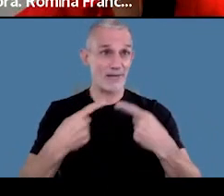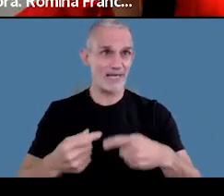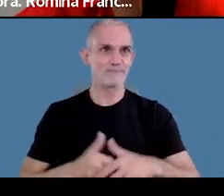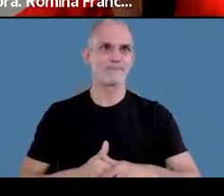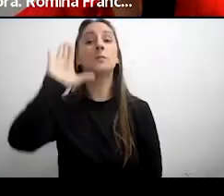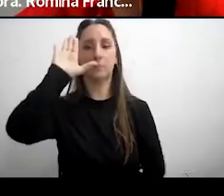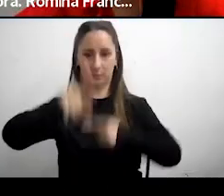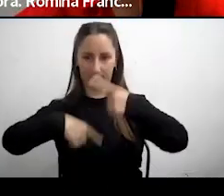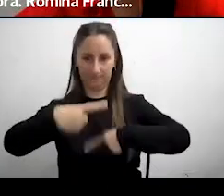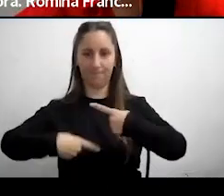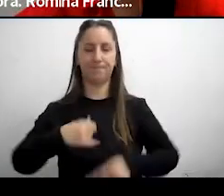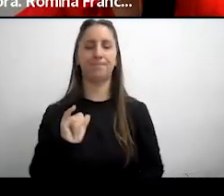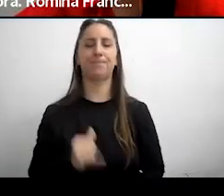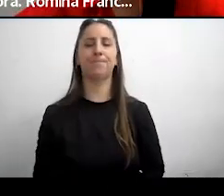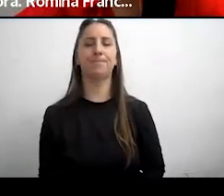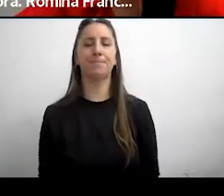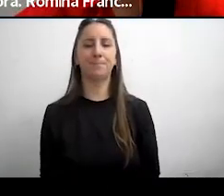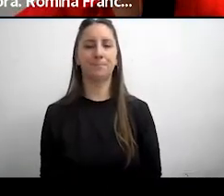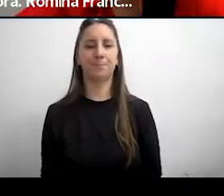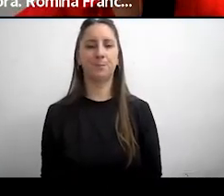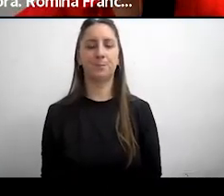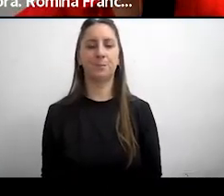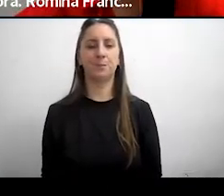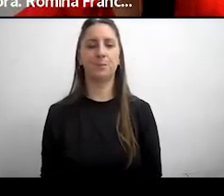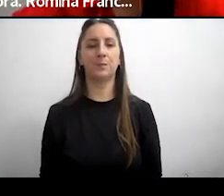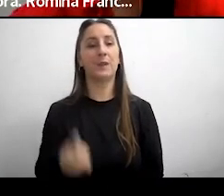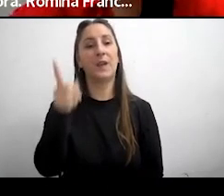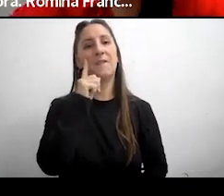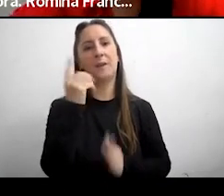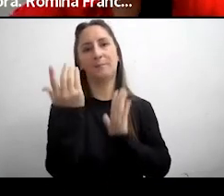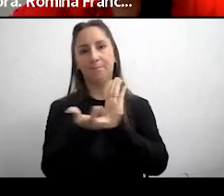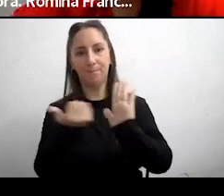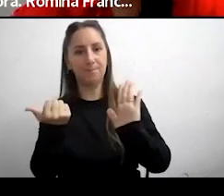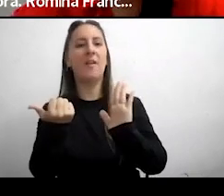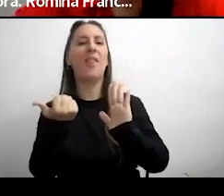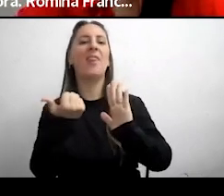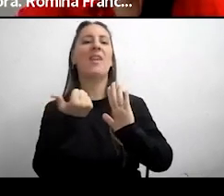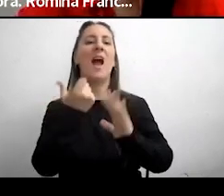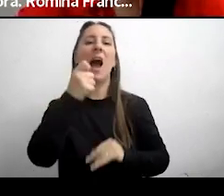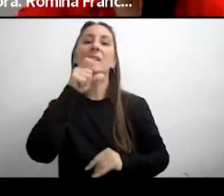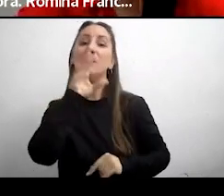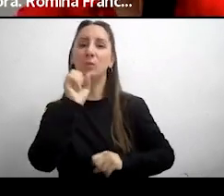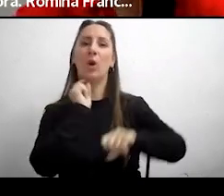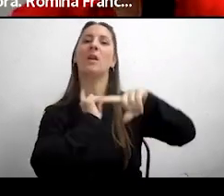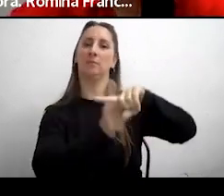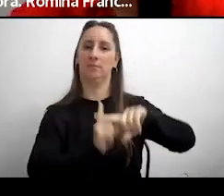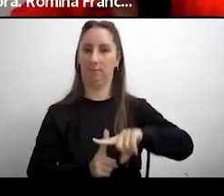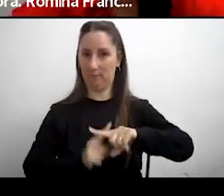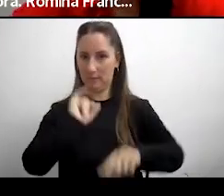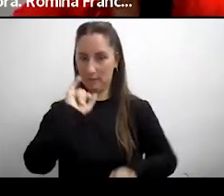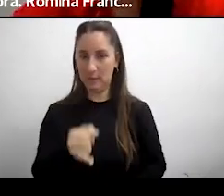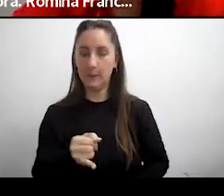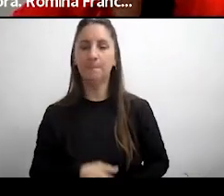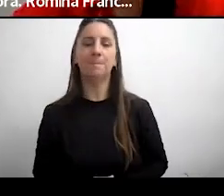este ajuste de detracción del activo computable. Una cuestión